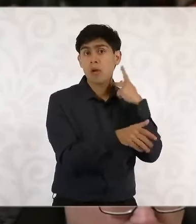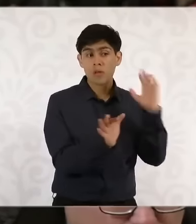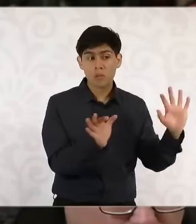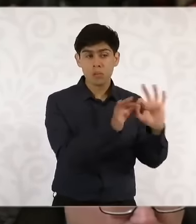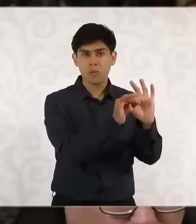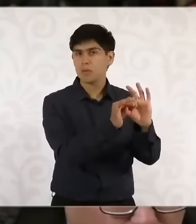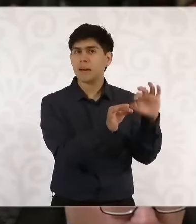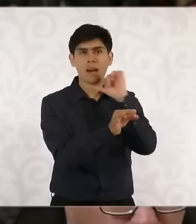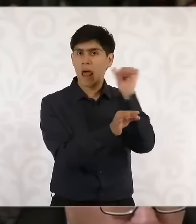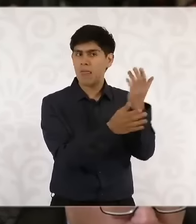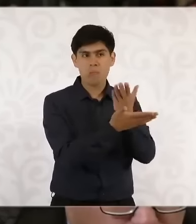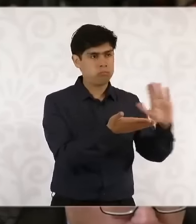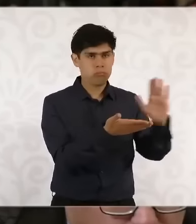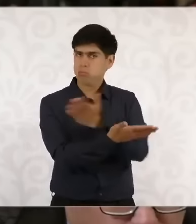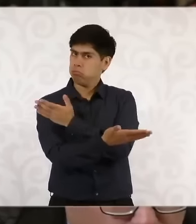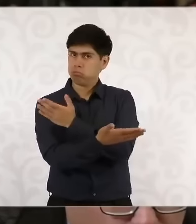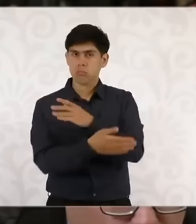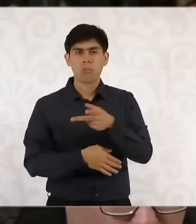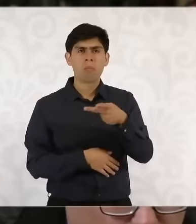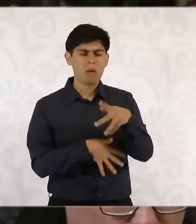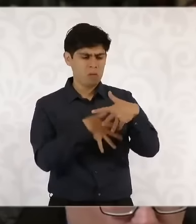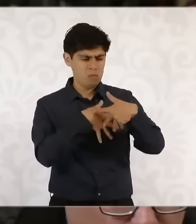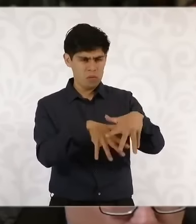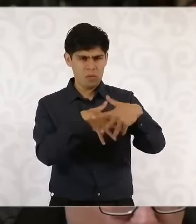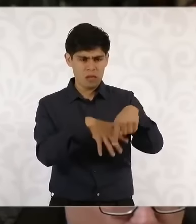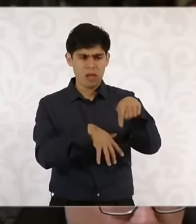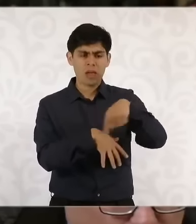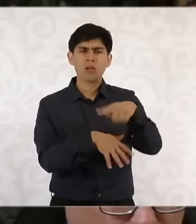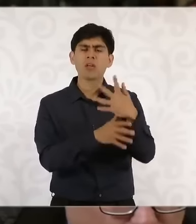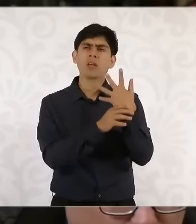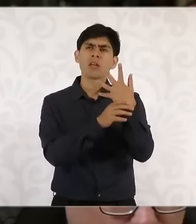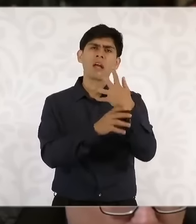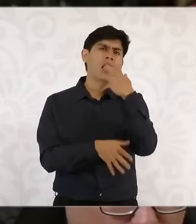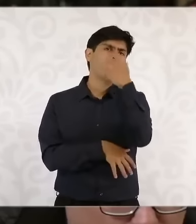sin embargo, las consignas eran fuera Morena.